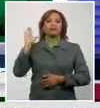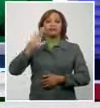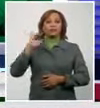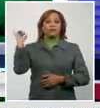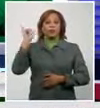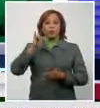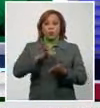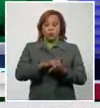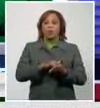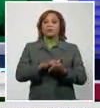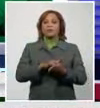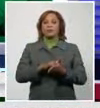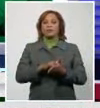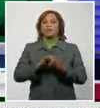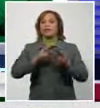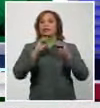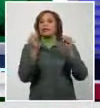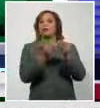se acumulan